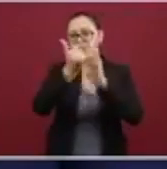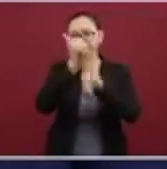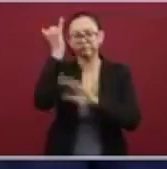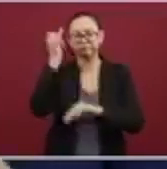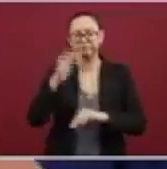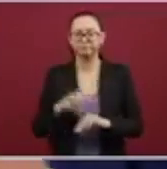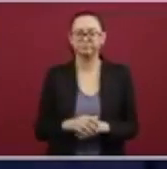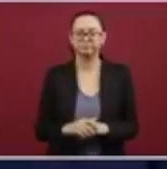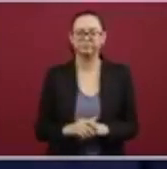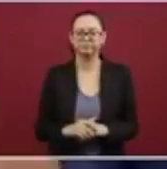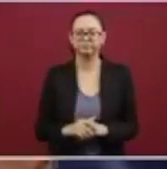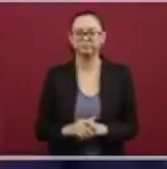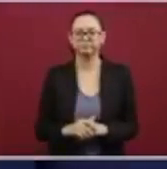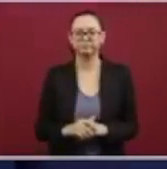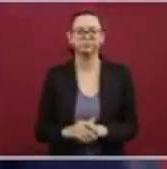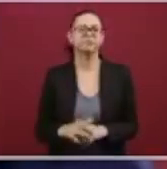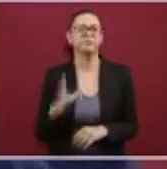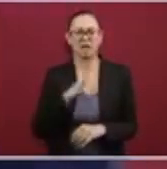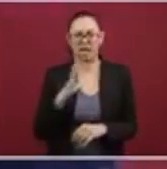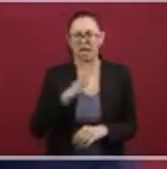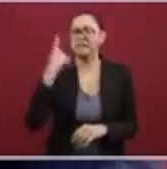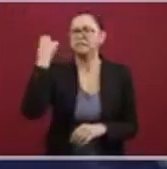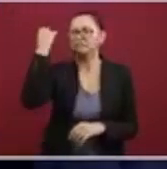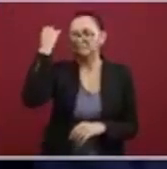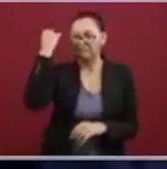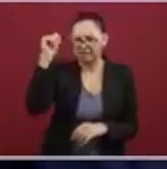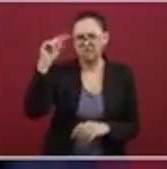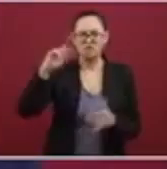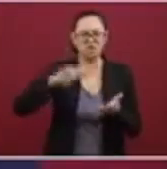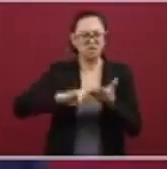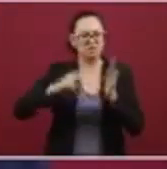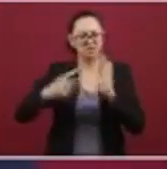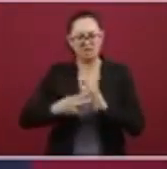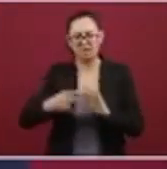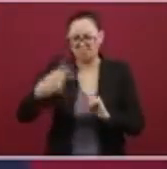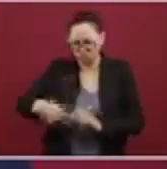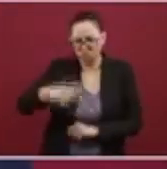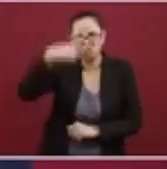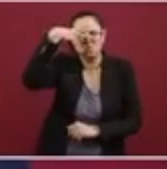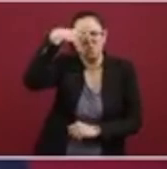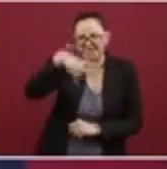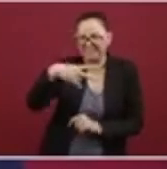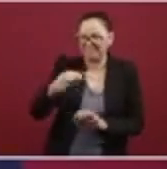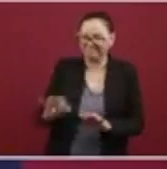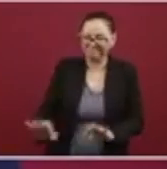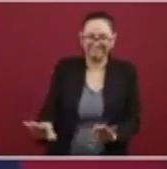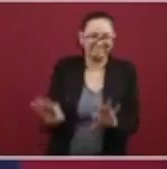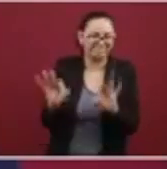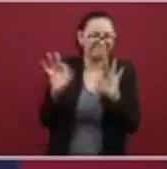Tenemos técnicos, ingenieros mexicanos de primera,